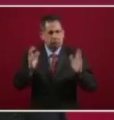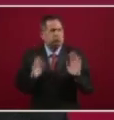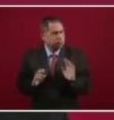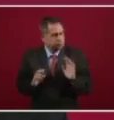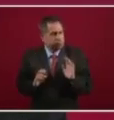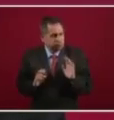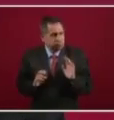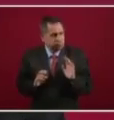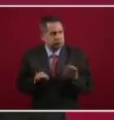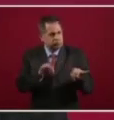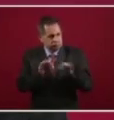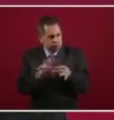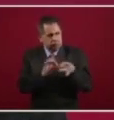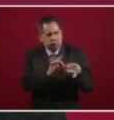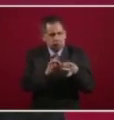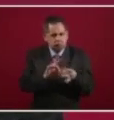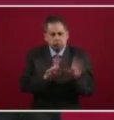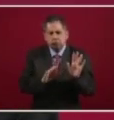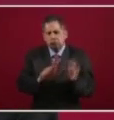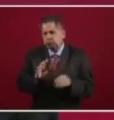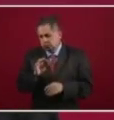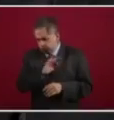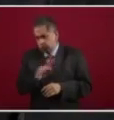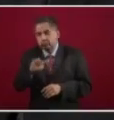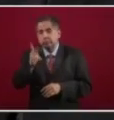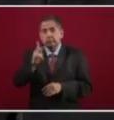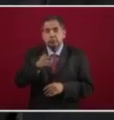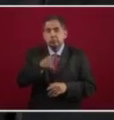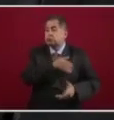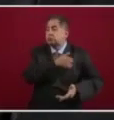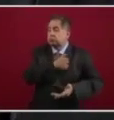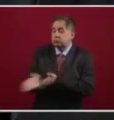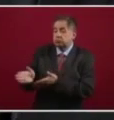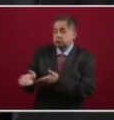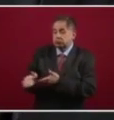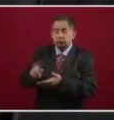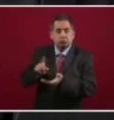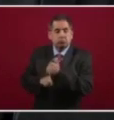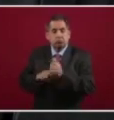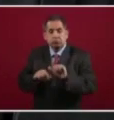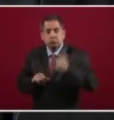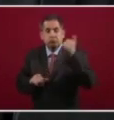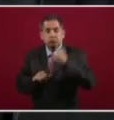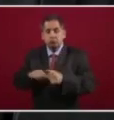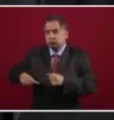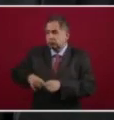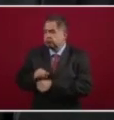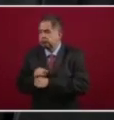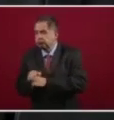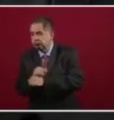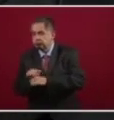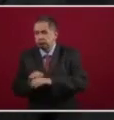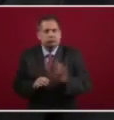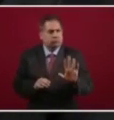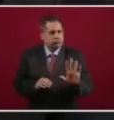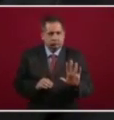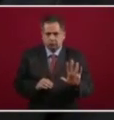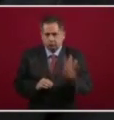Entonces, no puede intervenir otro gobierno